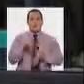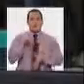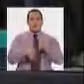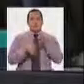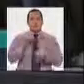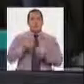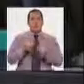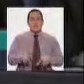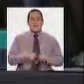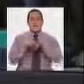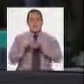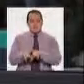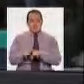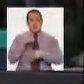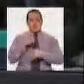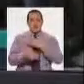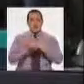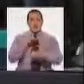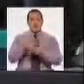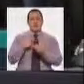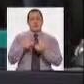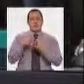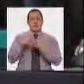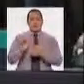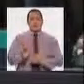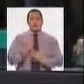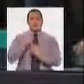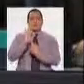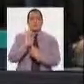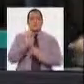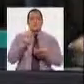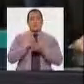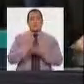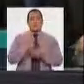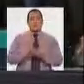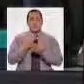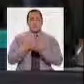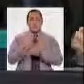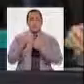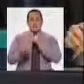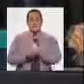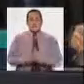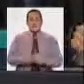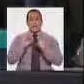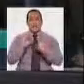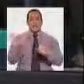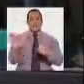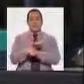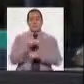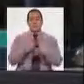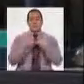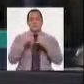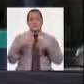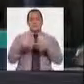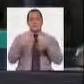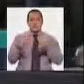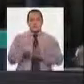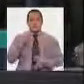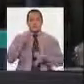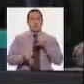Y así sucesivamente hay demostraciones que garantizan la absoluta independencia del Poder